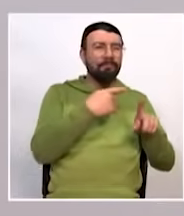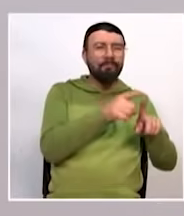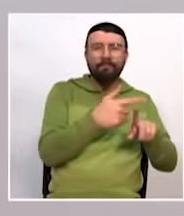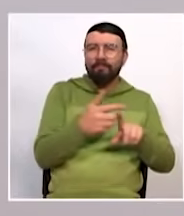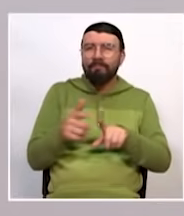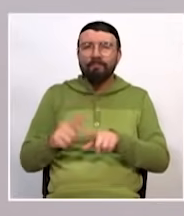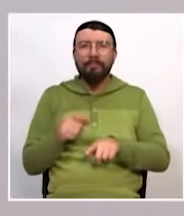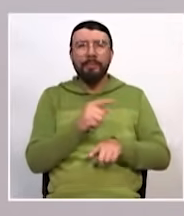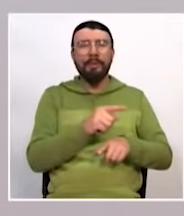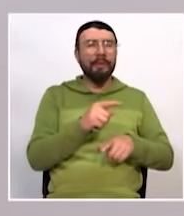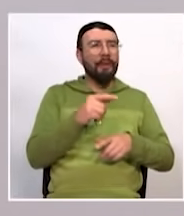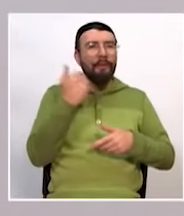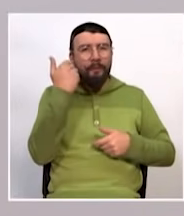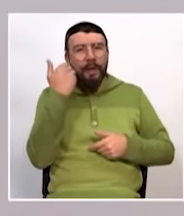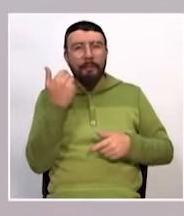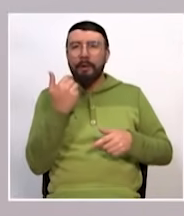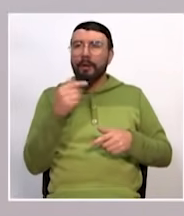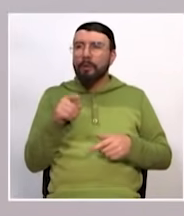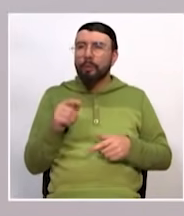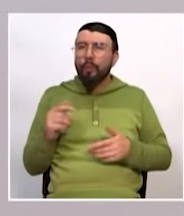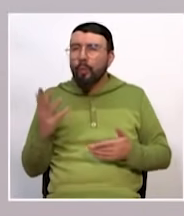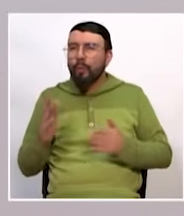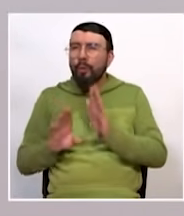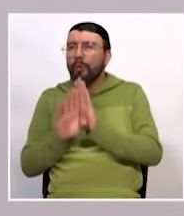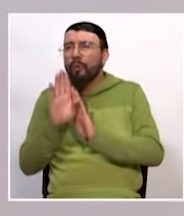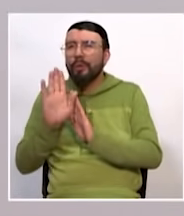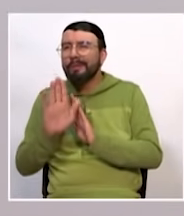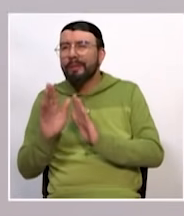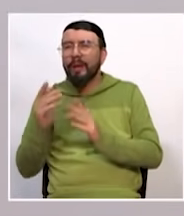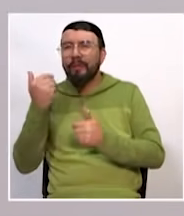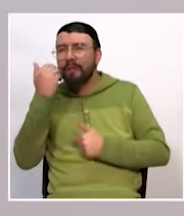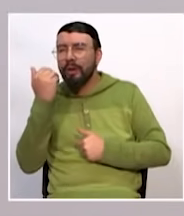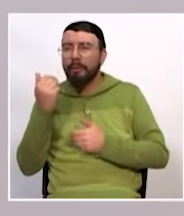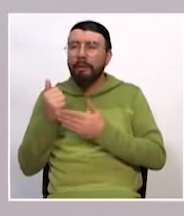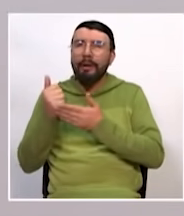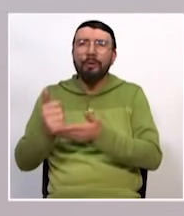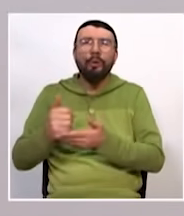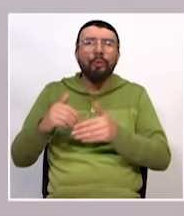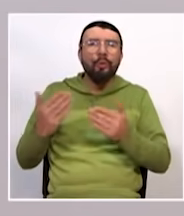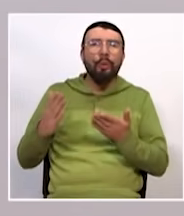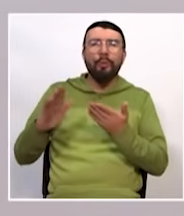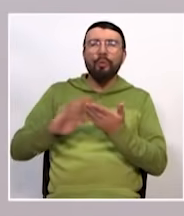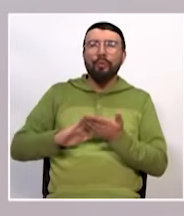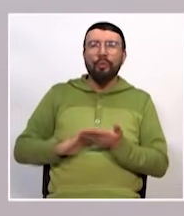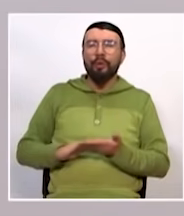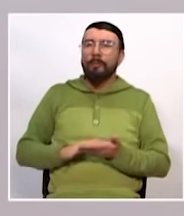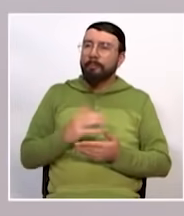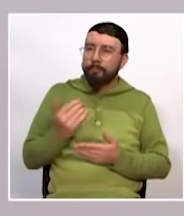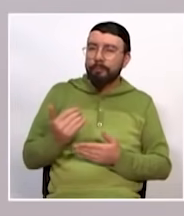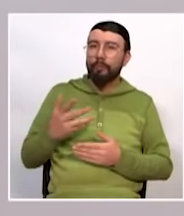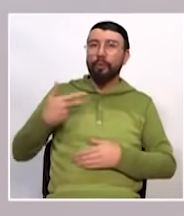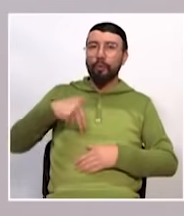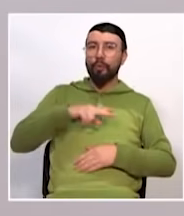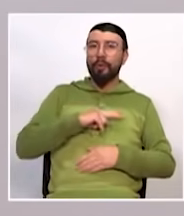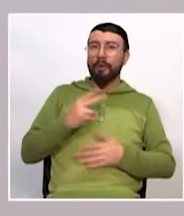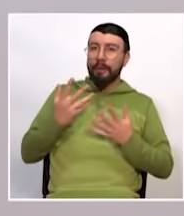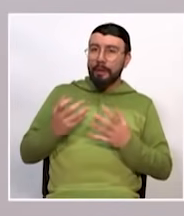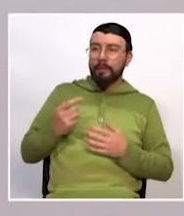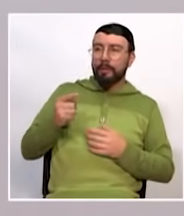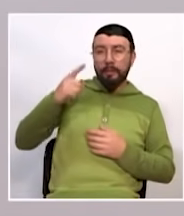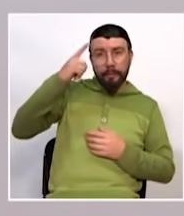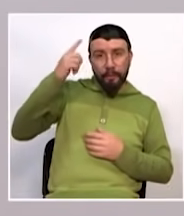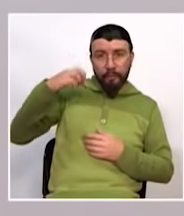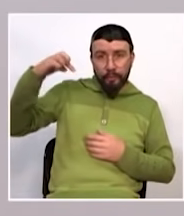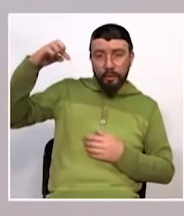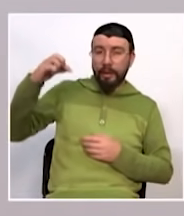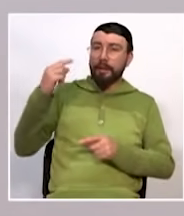estadios de las enfermedades y nosotros aquí poder orientarles desde el punto de vista profesional con los invitados que permanentemente